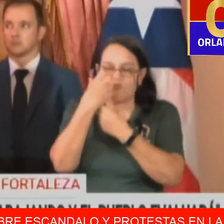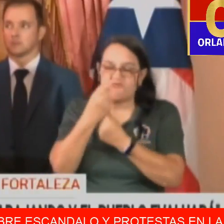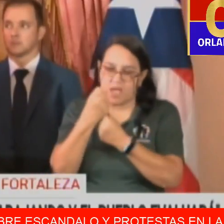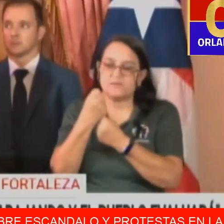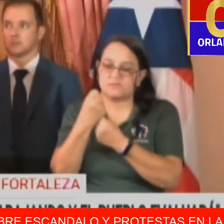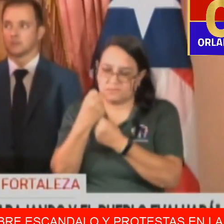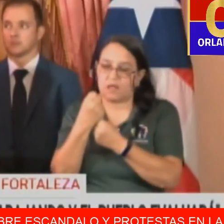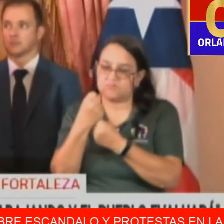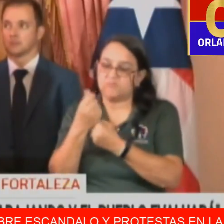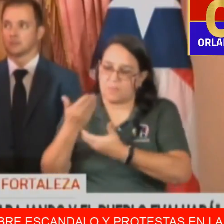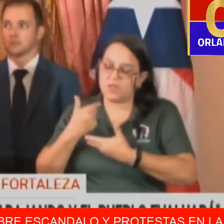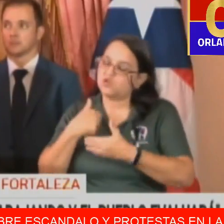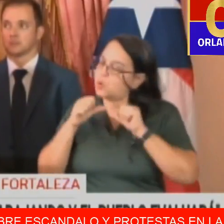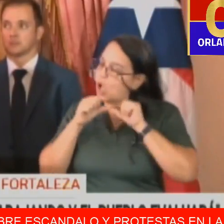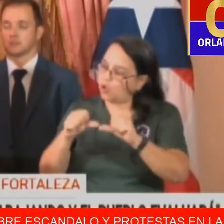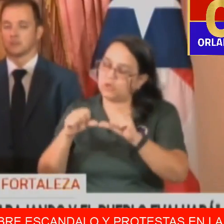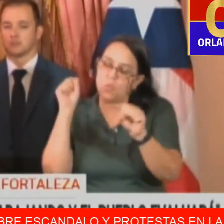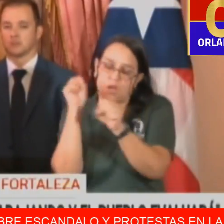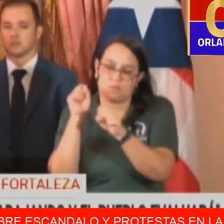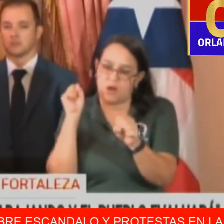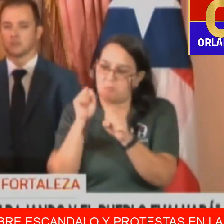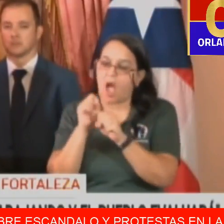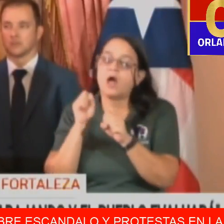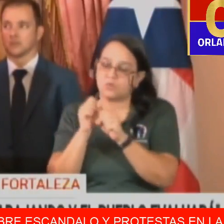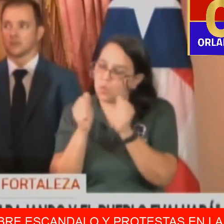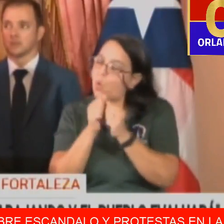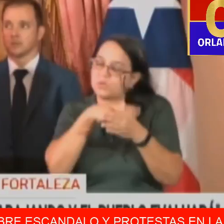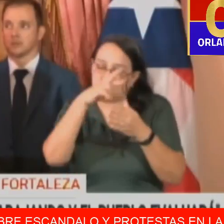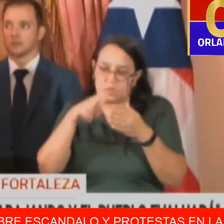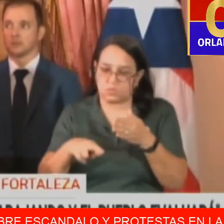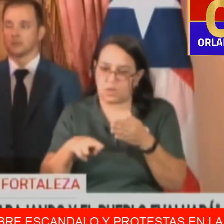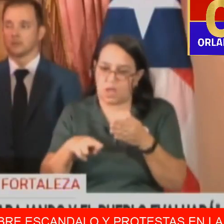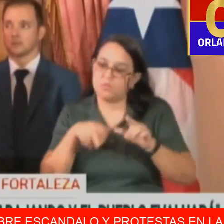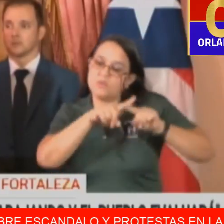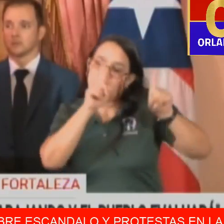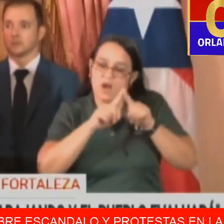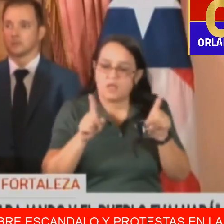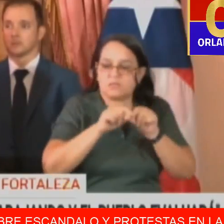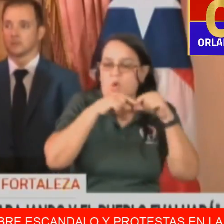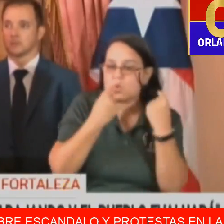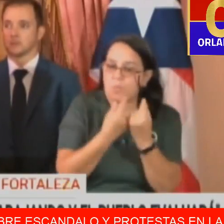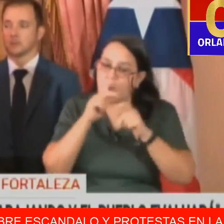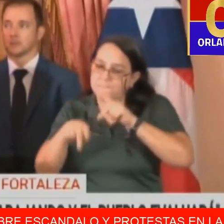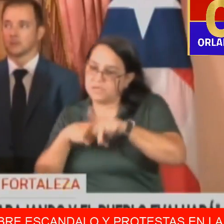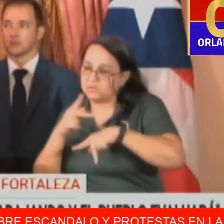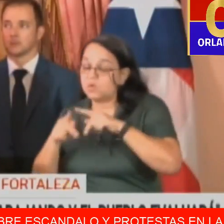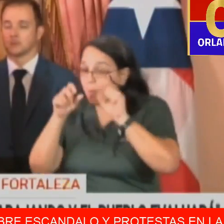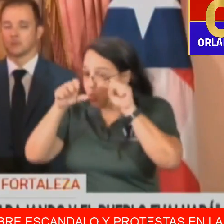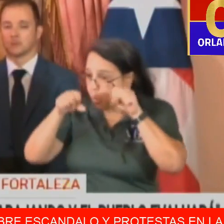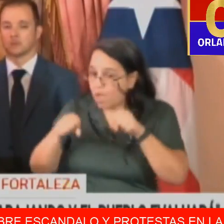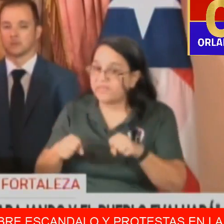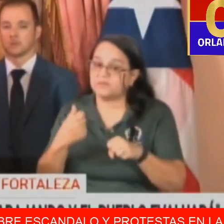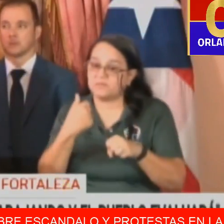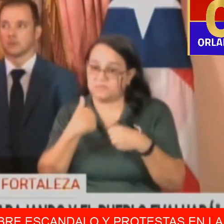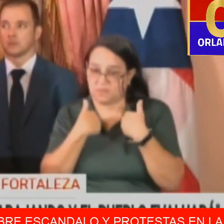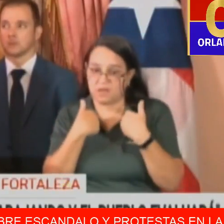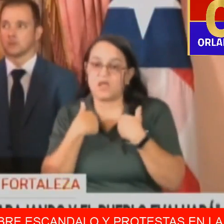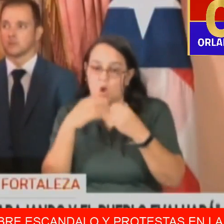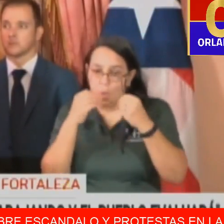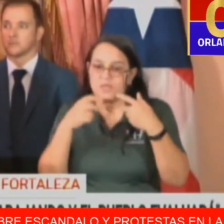confianza y yo voy a continuar trabajando teniendo esos resultados. Distintos grupos, personas pueden tener sus